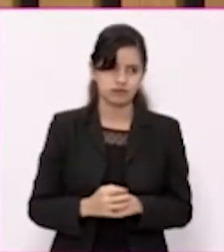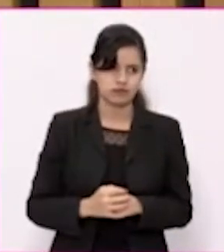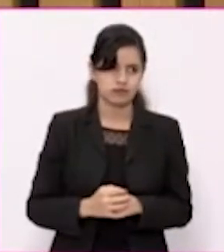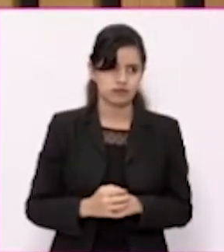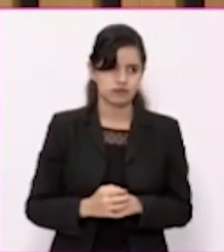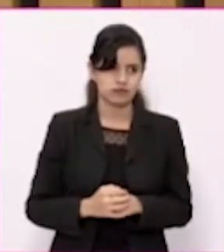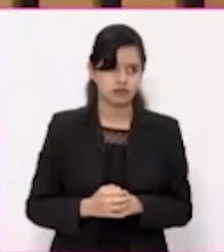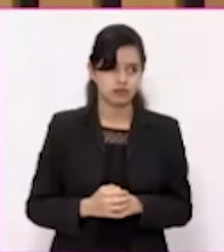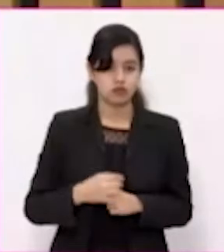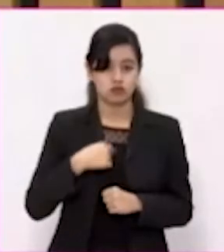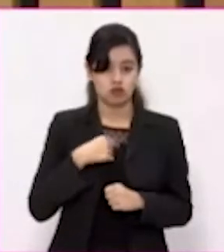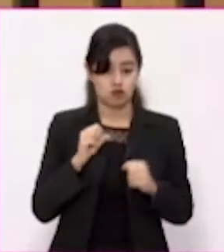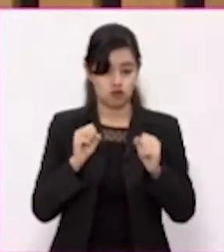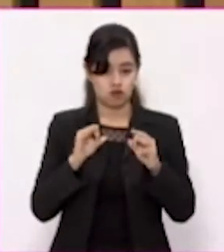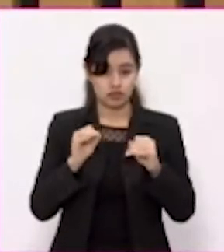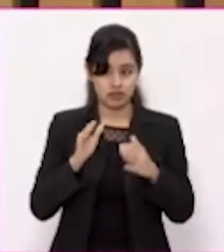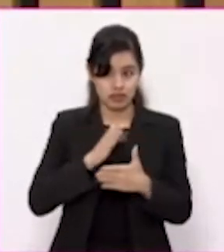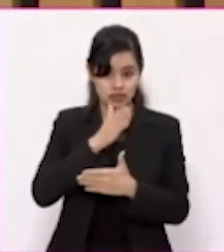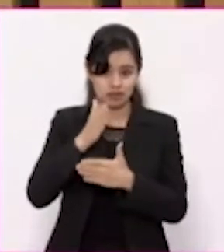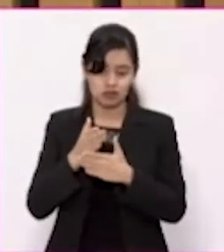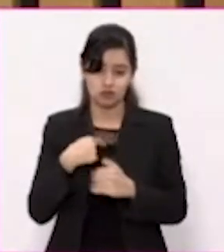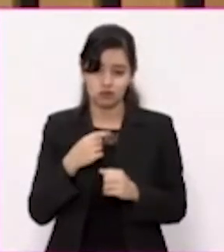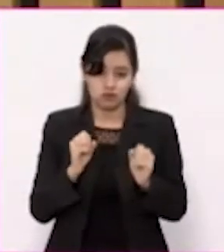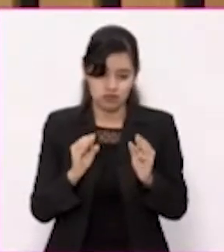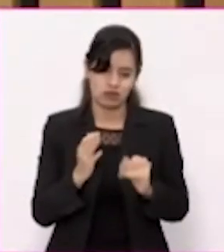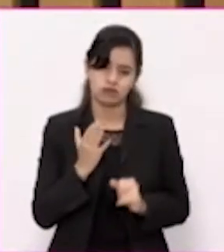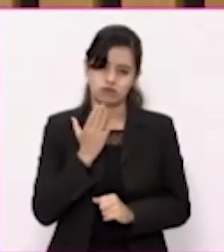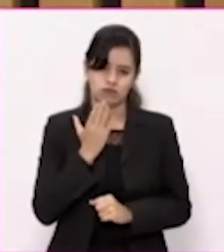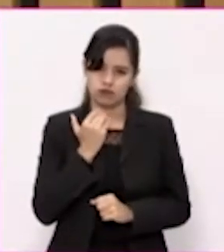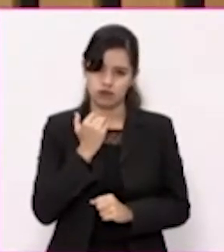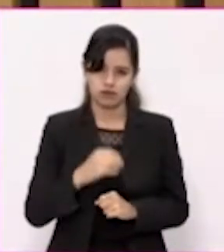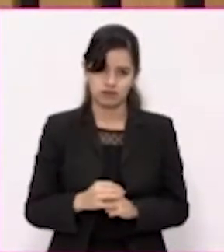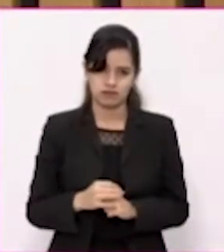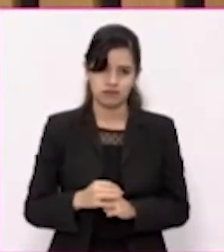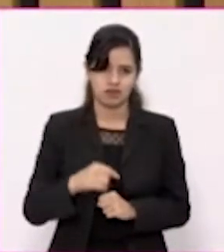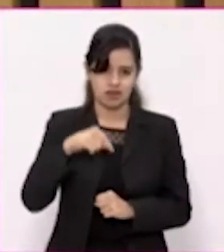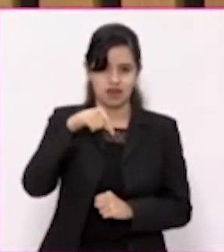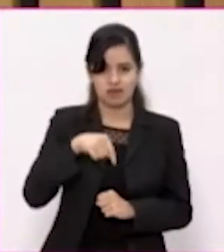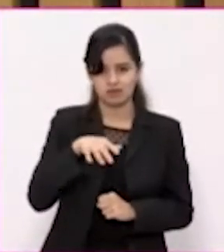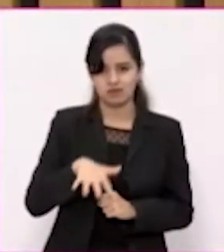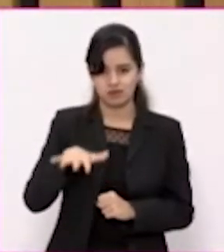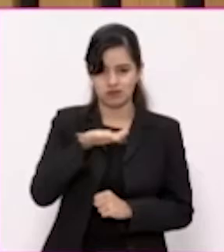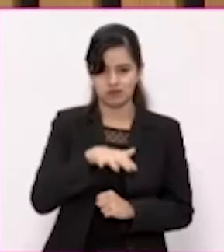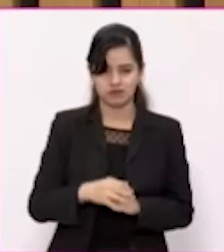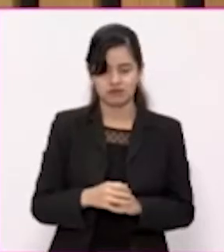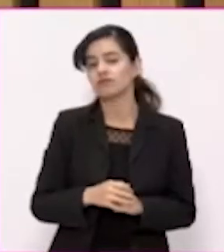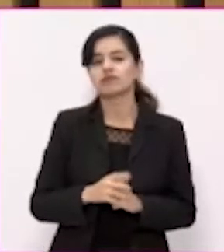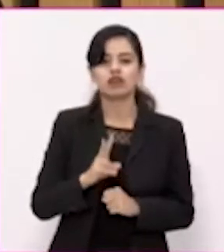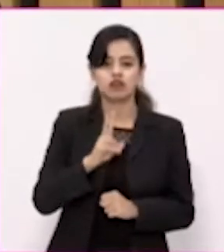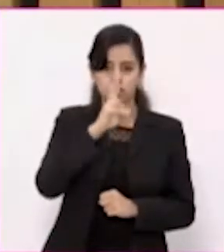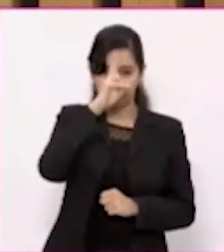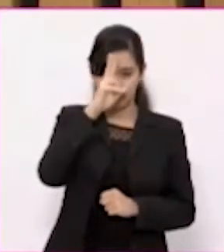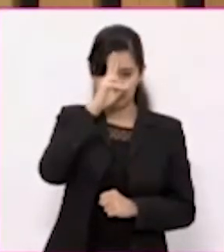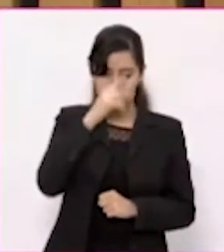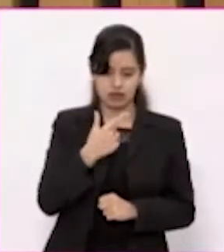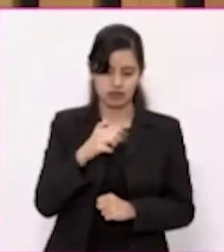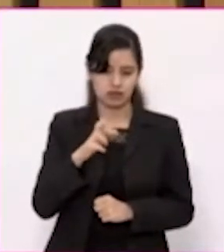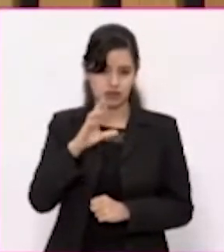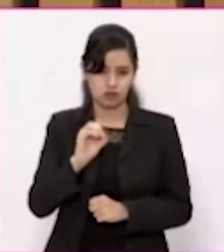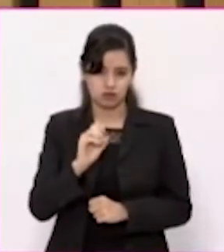no voy a ir a mi oficina, porque no tengo oficina en este espacio. La violencia de género es un eufemismo